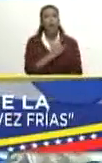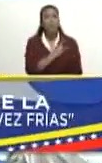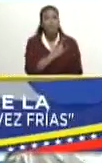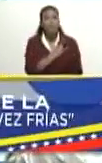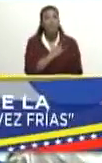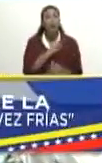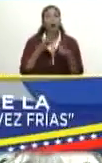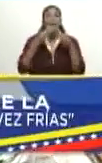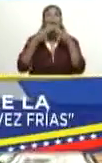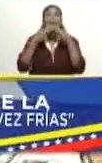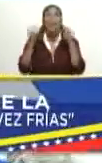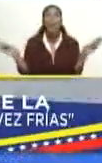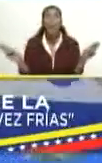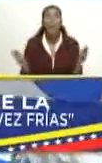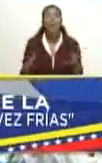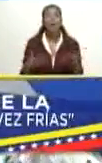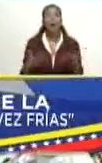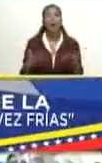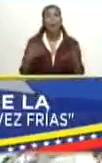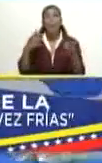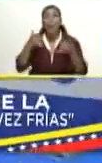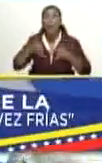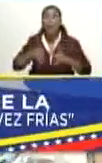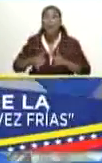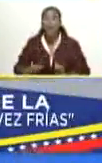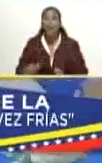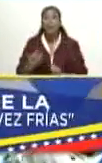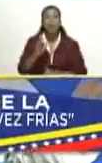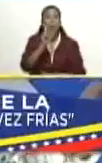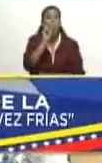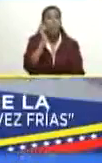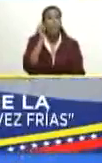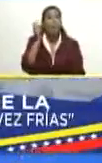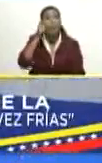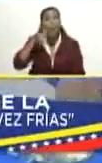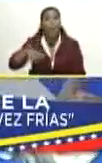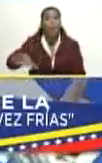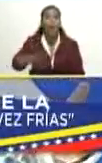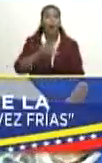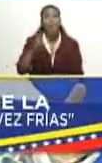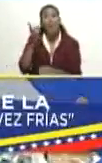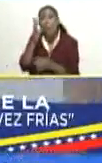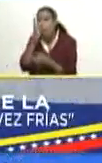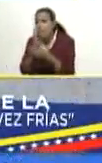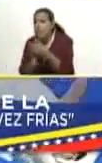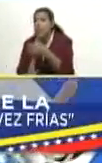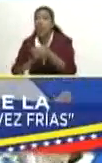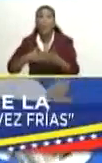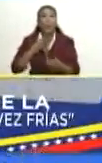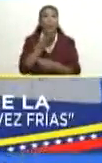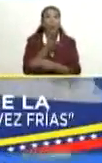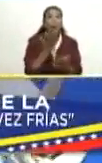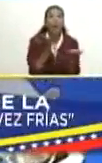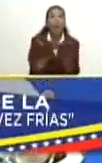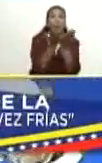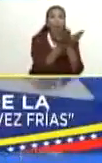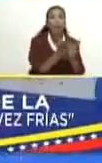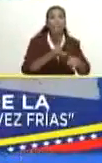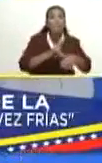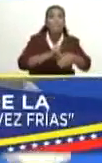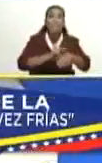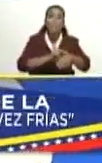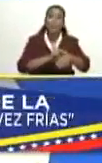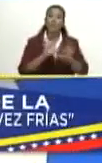universidades públicas para los hijos y las hijas del pueblo, para que estudiaran medicina, para que